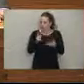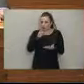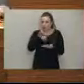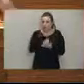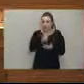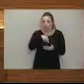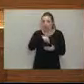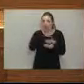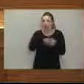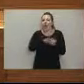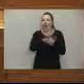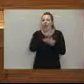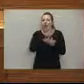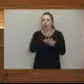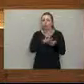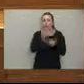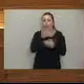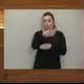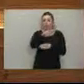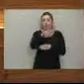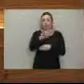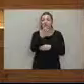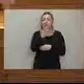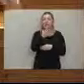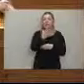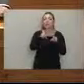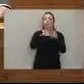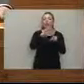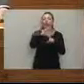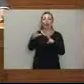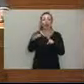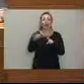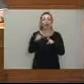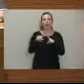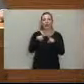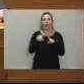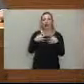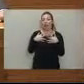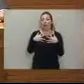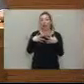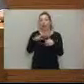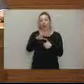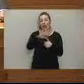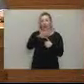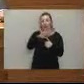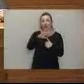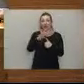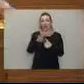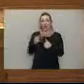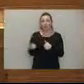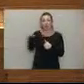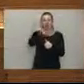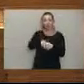Engañaremos a la gente si decimos que Coca-Cola es una empresa americana que viene a cerrar plantas. Es una reestructuración en el marco de una empresa de